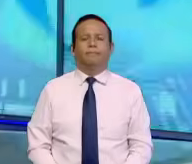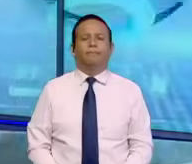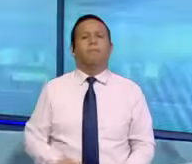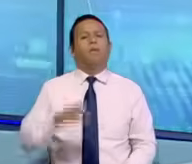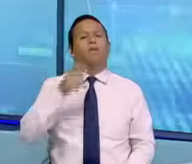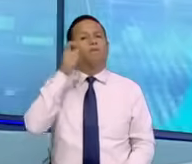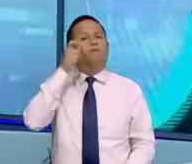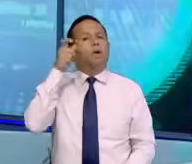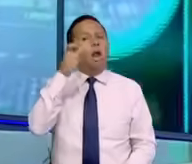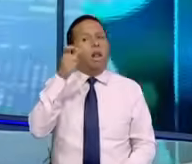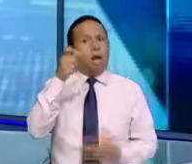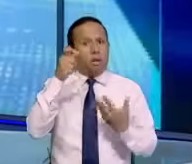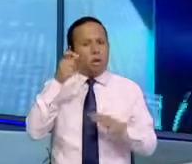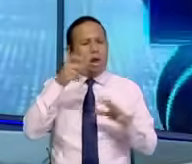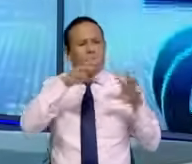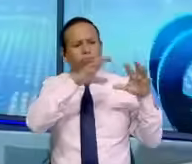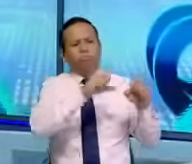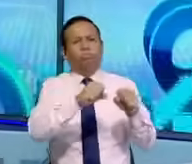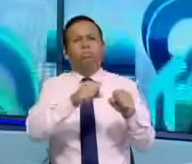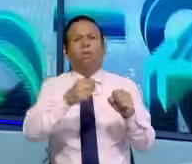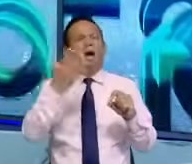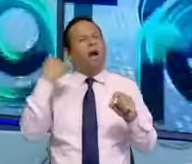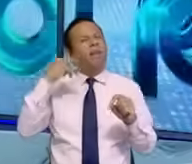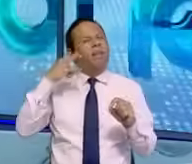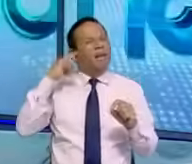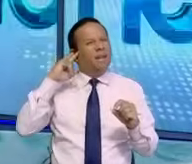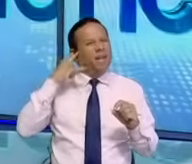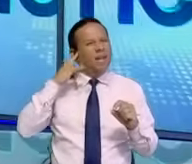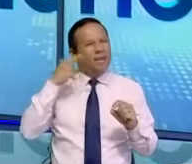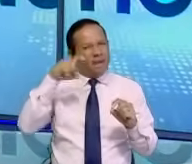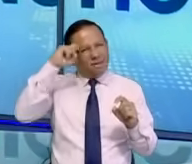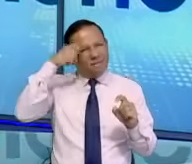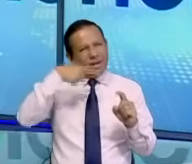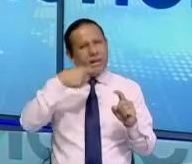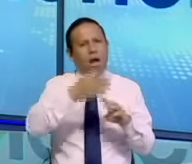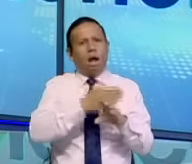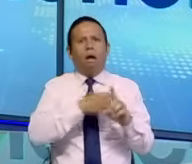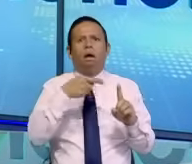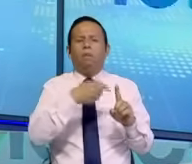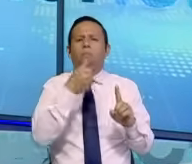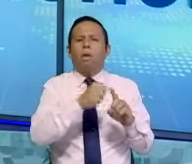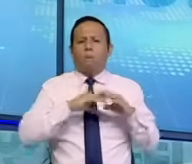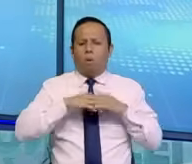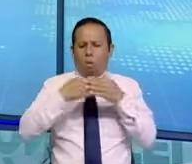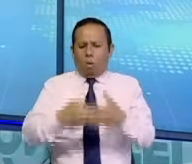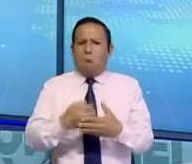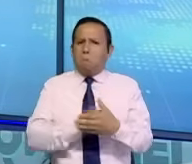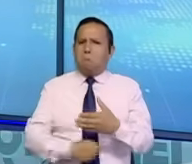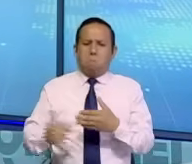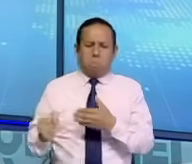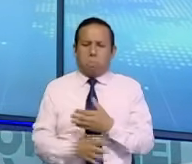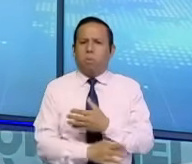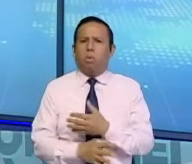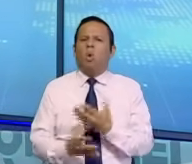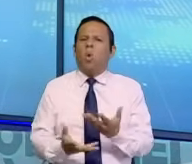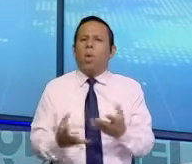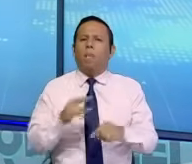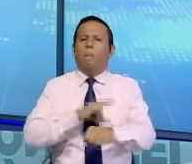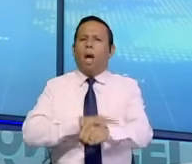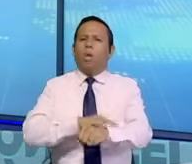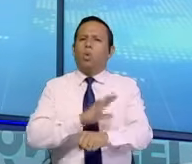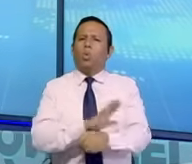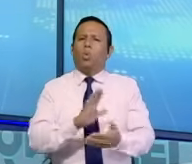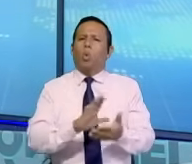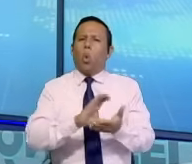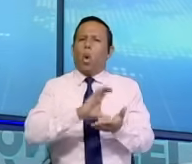Fiscalía formuló cargos contra la adolescente acusada de asesinar a su bebé tras dar a luz en los baños de su colegio en Riobamba,